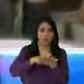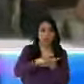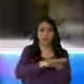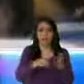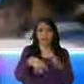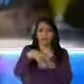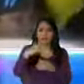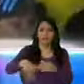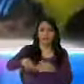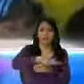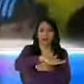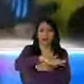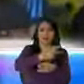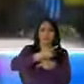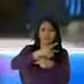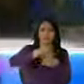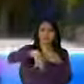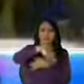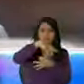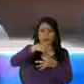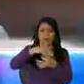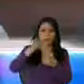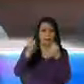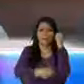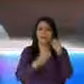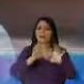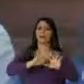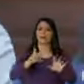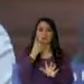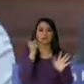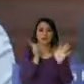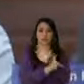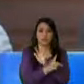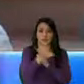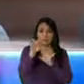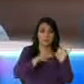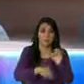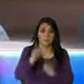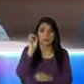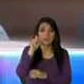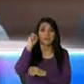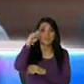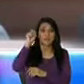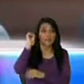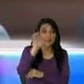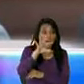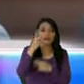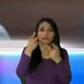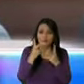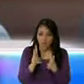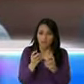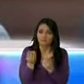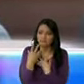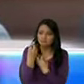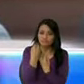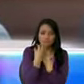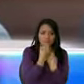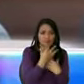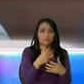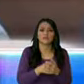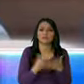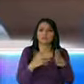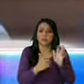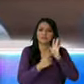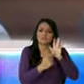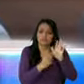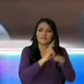registraron en los exteriores del CNE. Estamos recogiendo los videos, estamos recogiendo las declaraciones y vamos a presentar en la